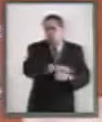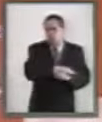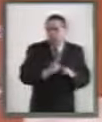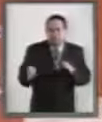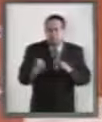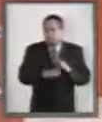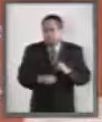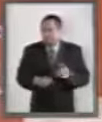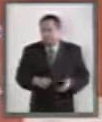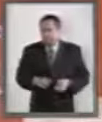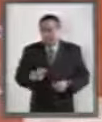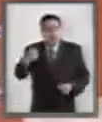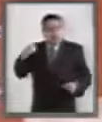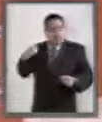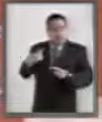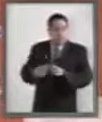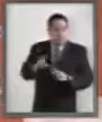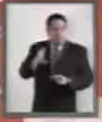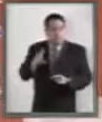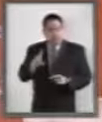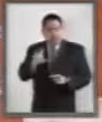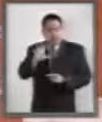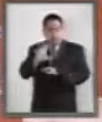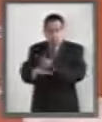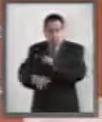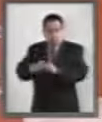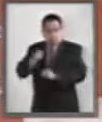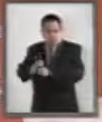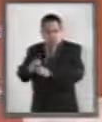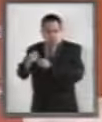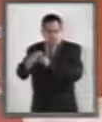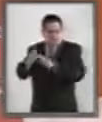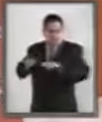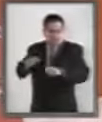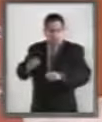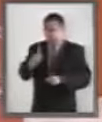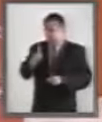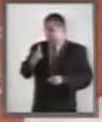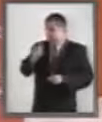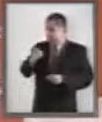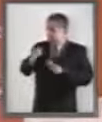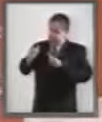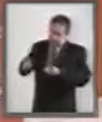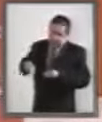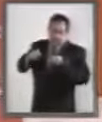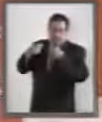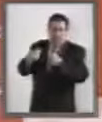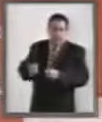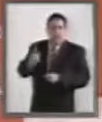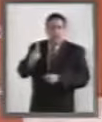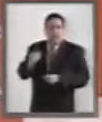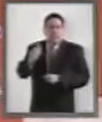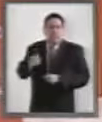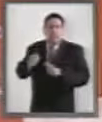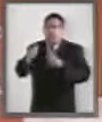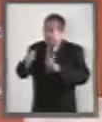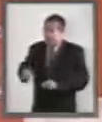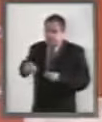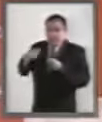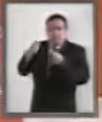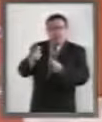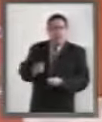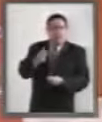hace 35 años, con esta política neoliberal que se ha pasado, ese PRI neoliberal, a ese PAN neoliberal y a ese